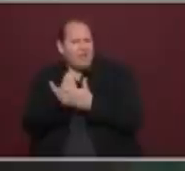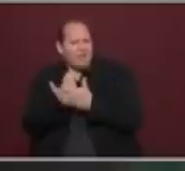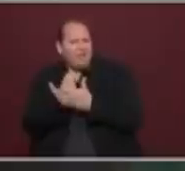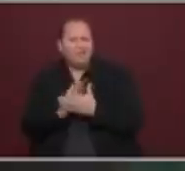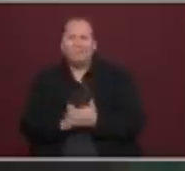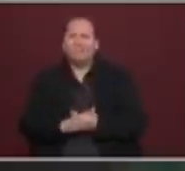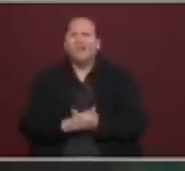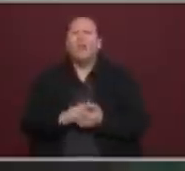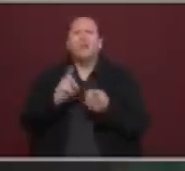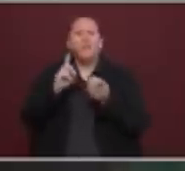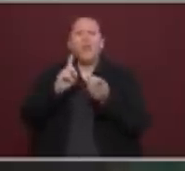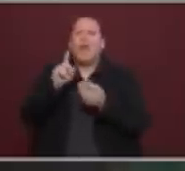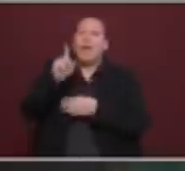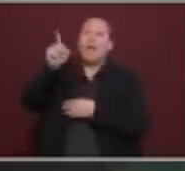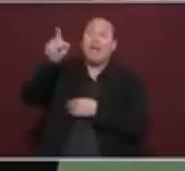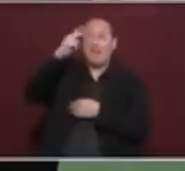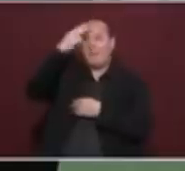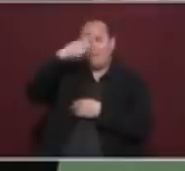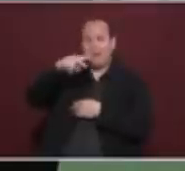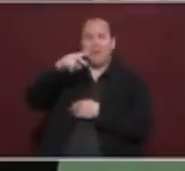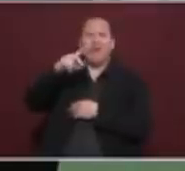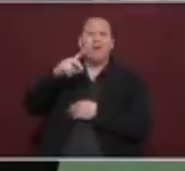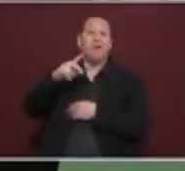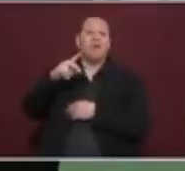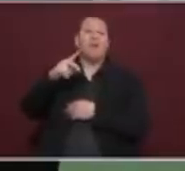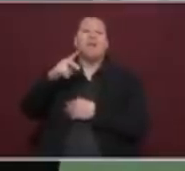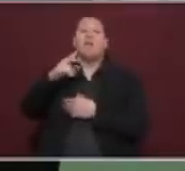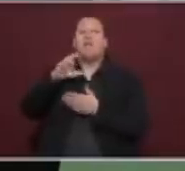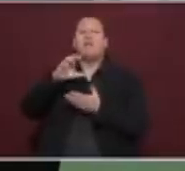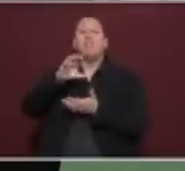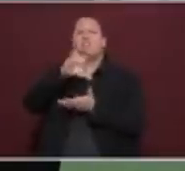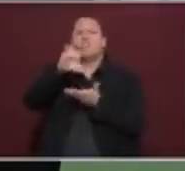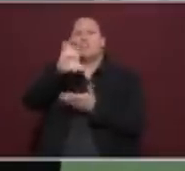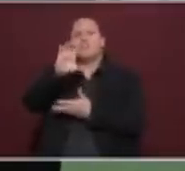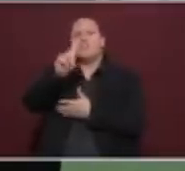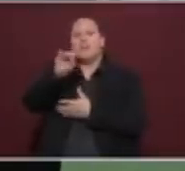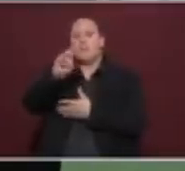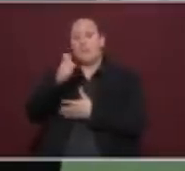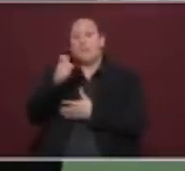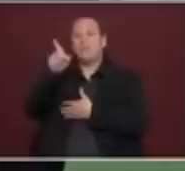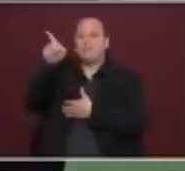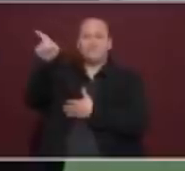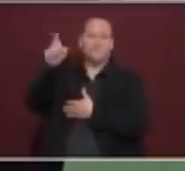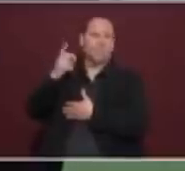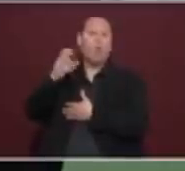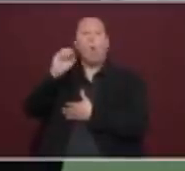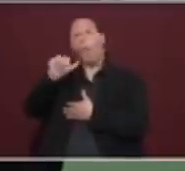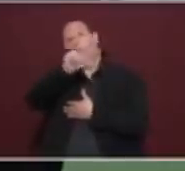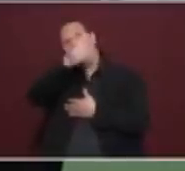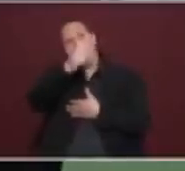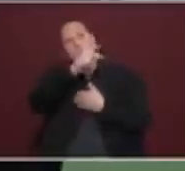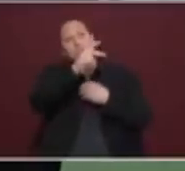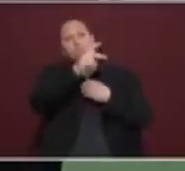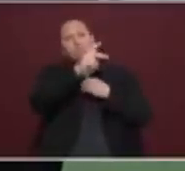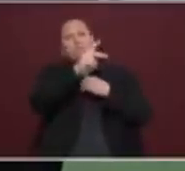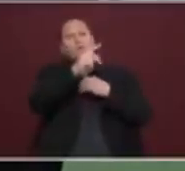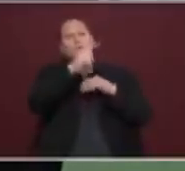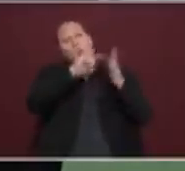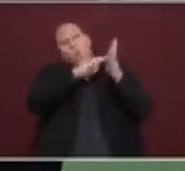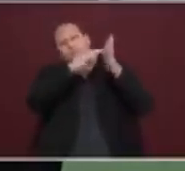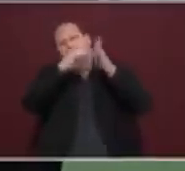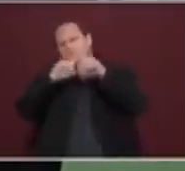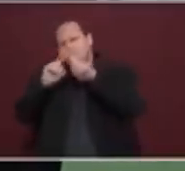en la ciudad de méxico y en otras partes del país para y recibir el parte